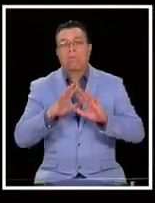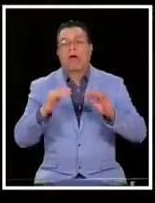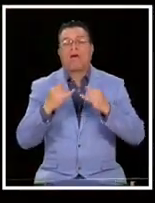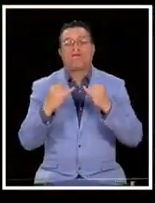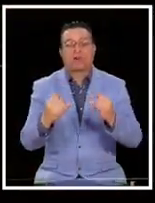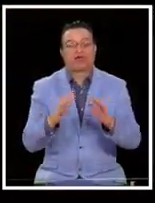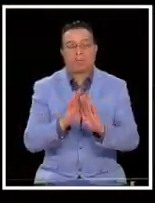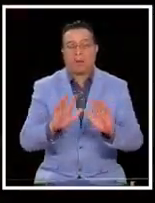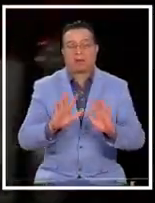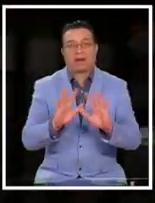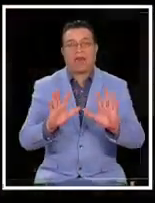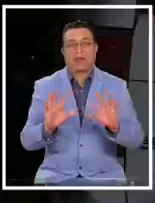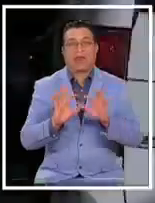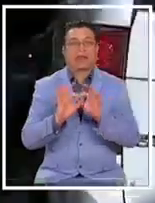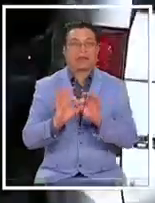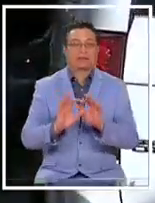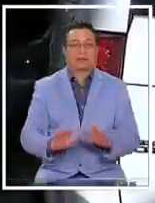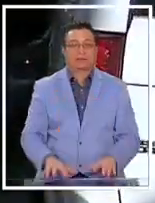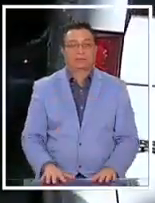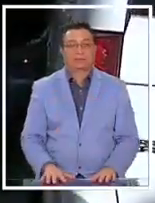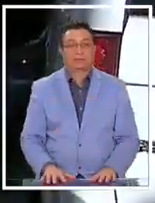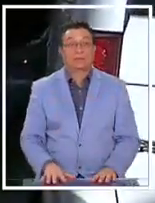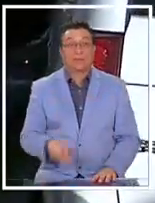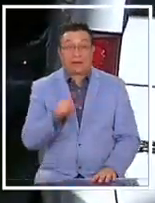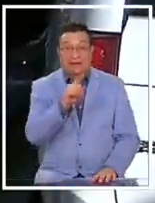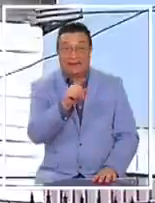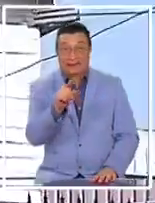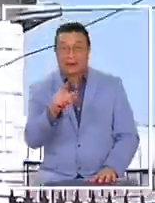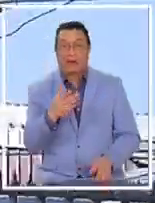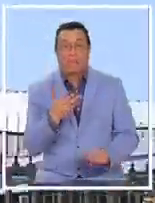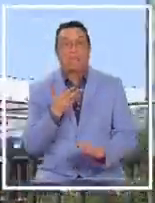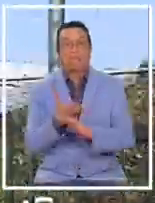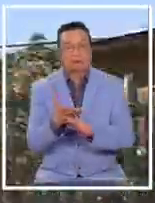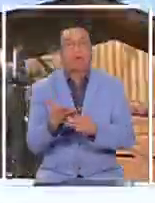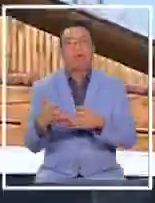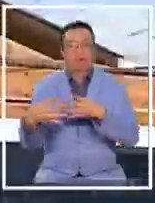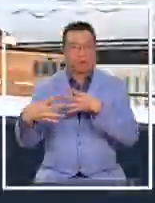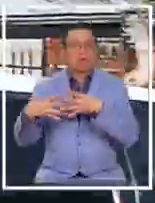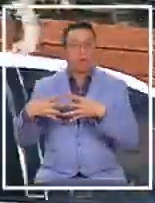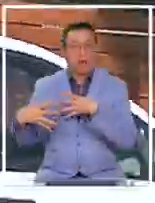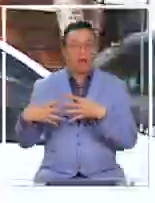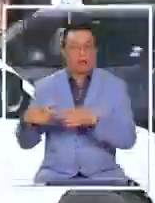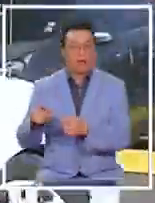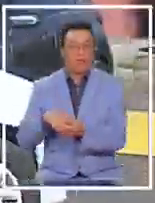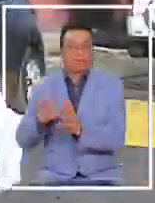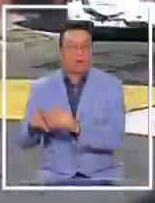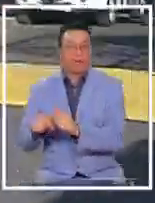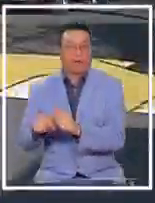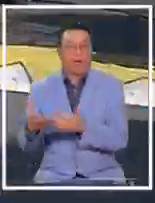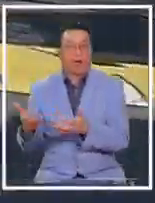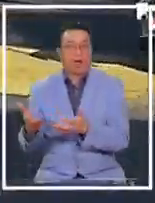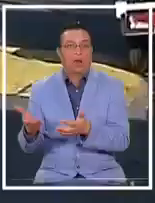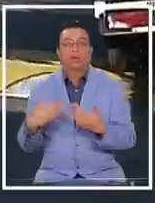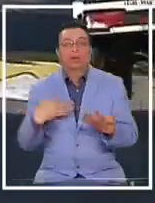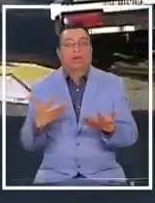No vamos a dar más información. Gracias. Por ahora ellos solo piden transparencia, porque al final no